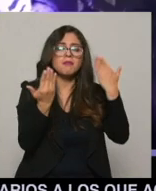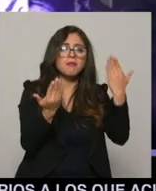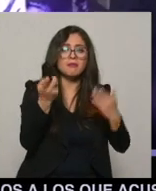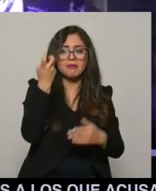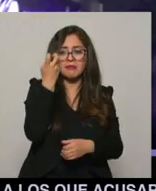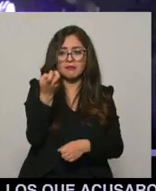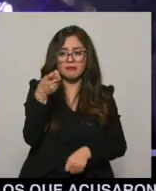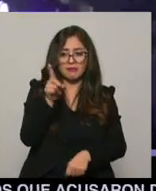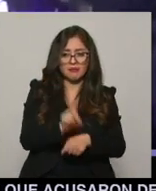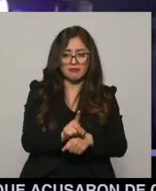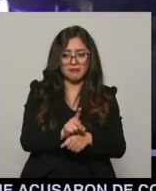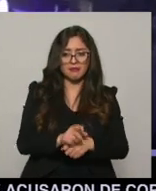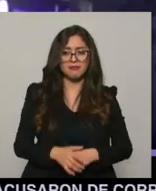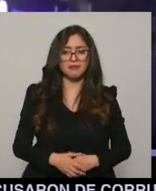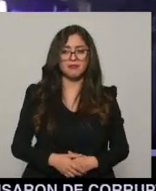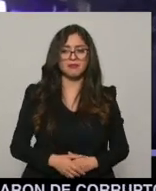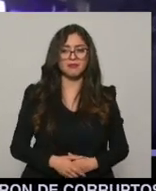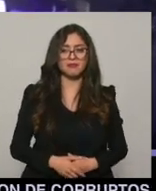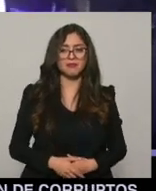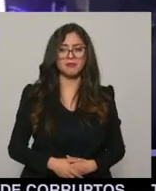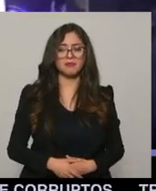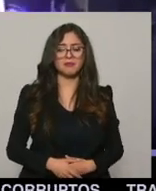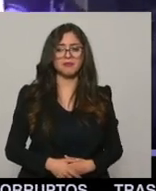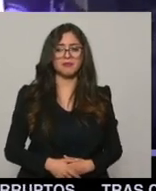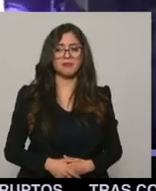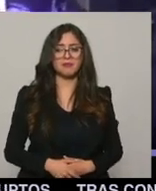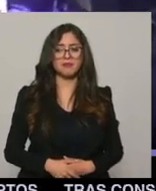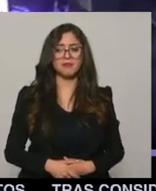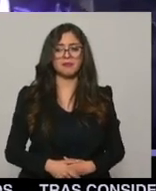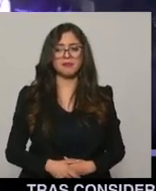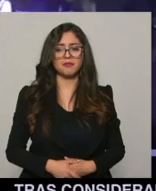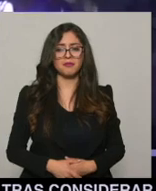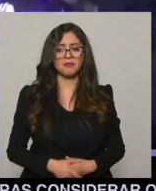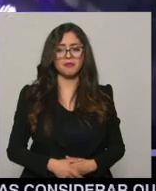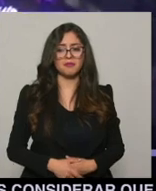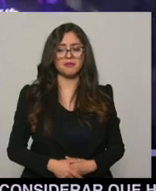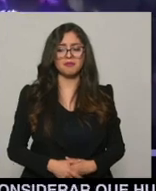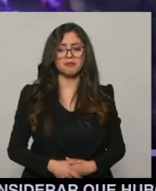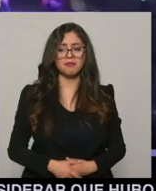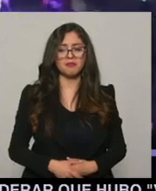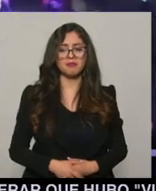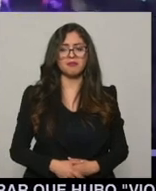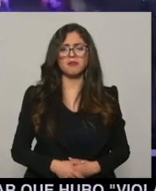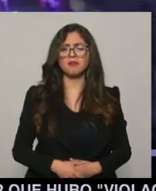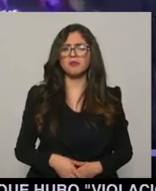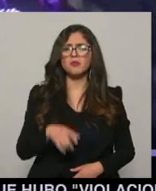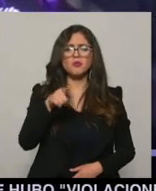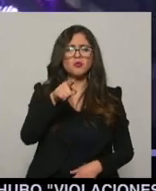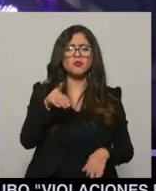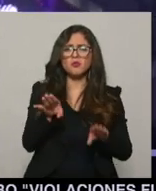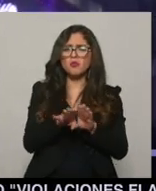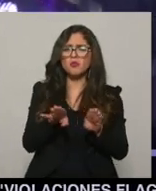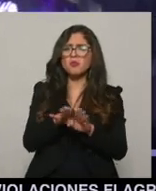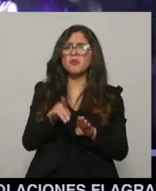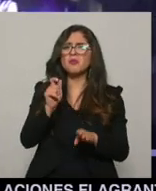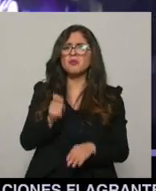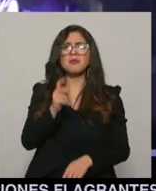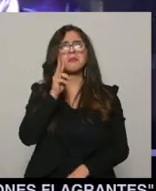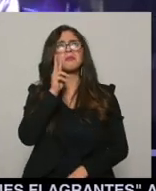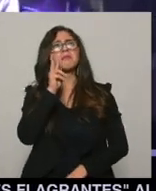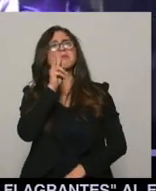ese momento. Y pues bueno, sí. ¿Cómo explicas el hecho de que muchas personas dicen, es que tiene